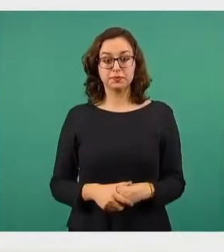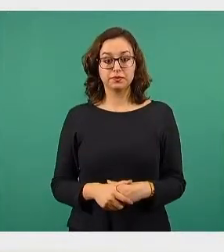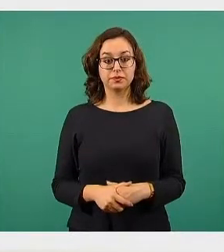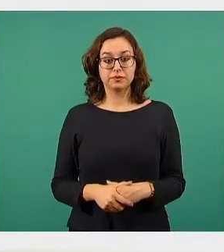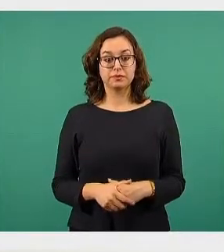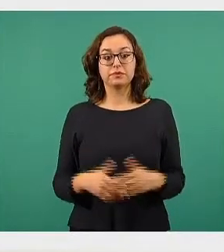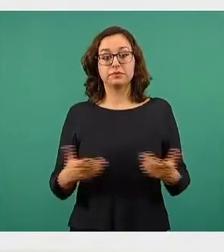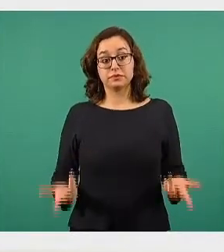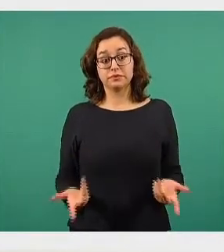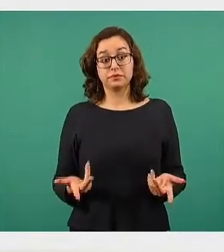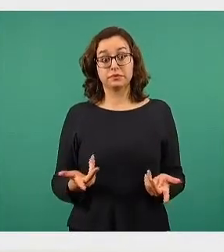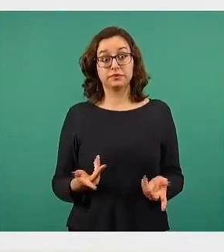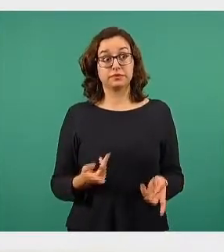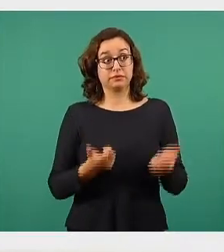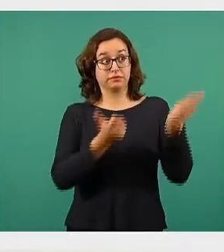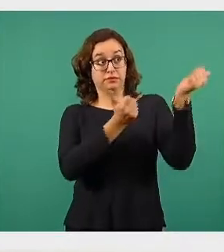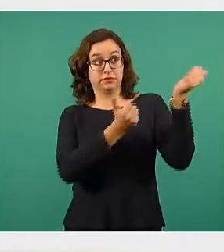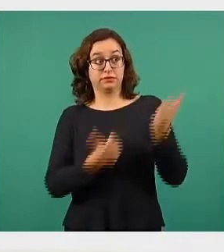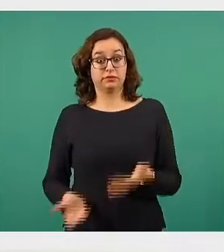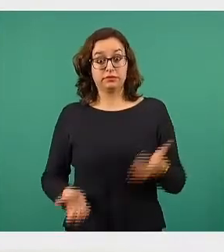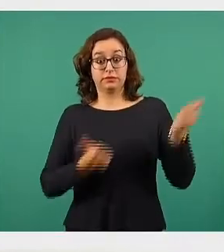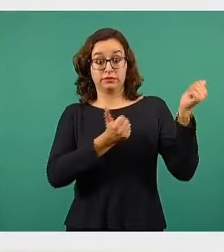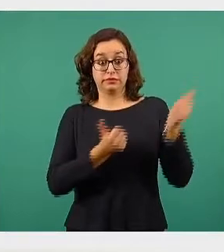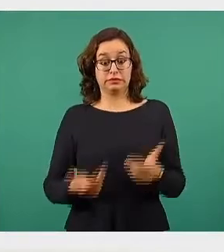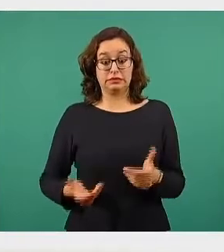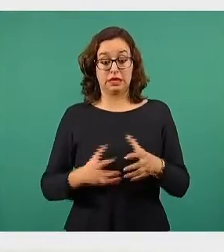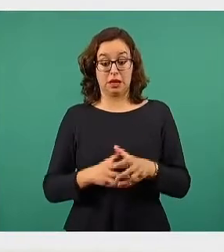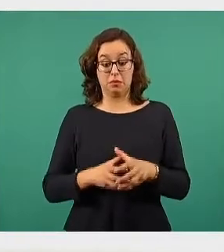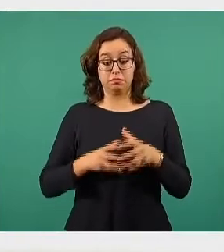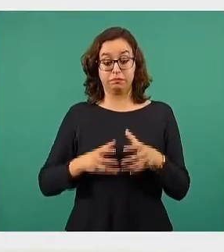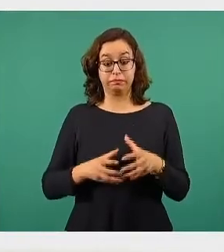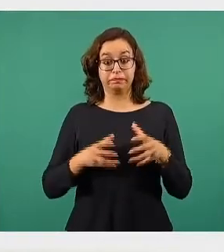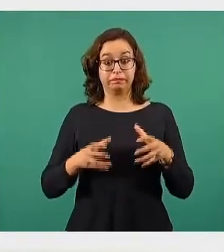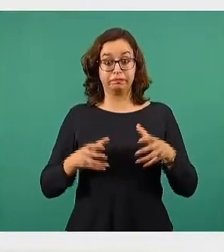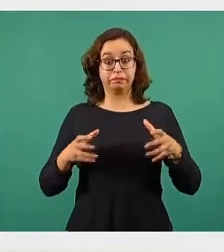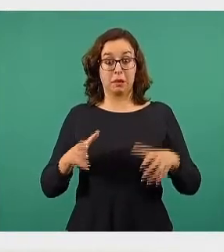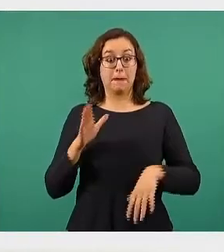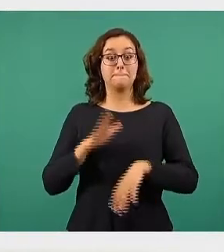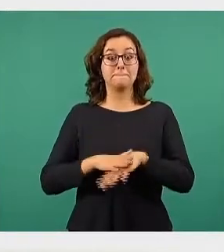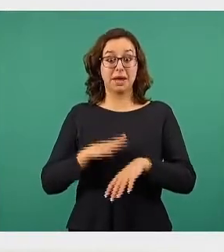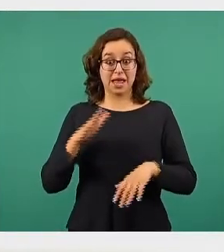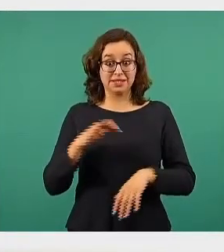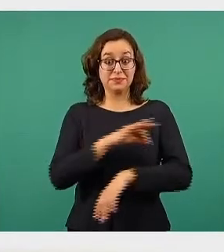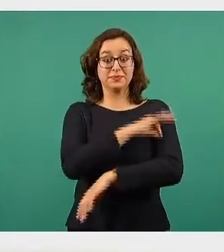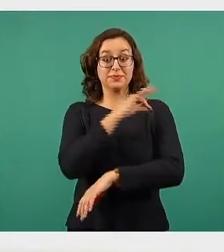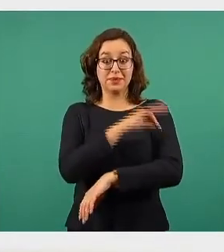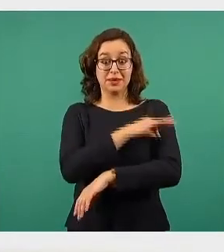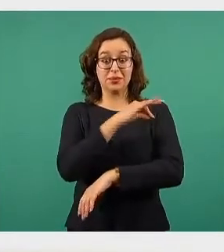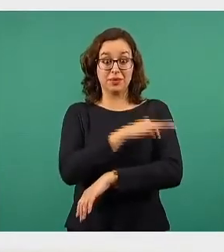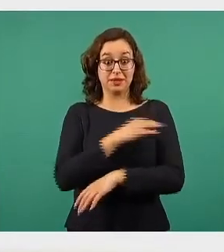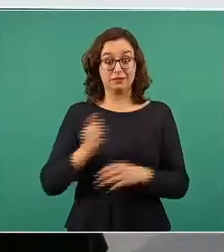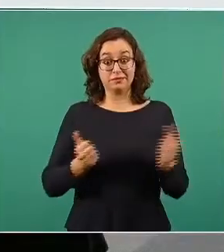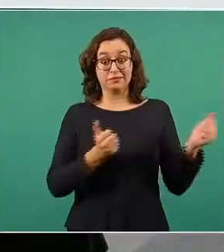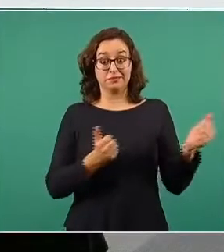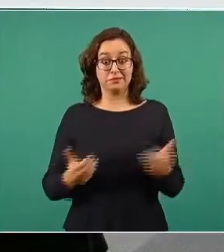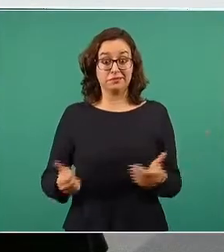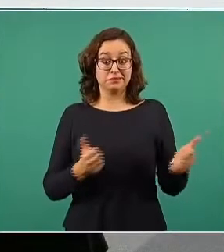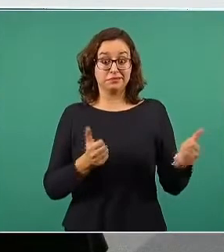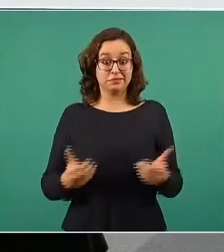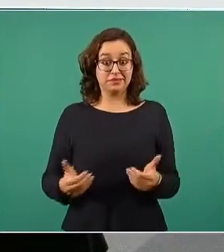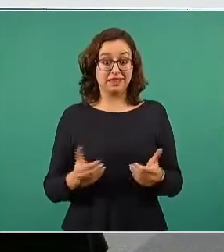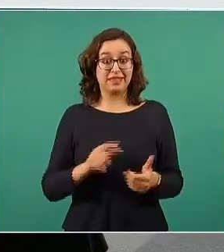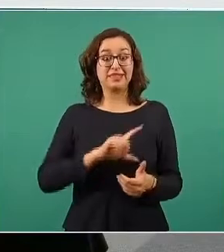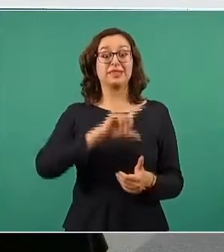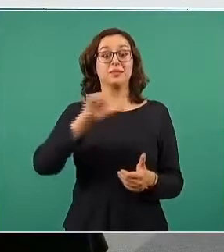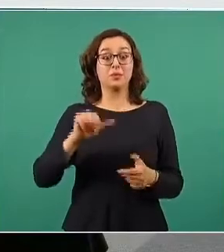mayor abastecimiento, crece rápidamente durante la semana y después en el curso de la siguiente semana, cuando informamos el